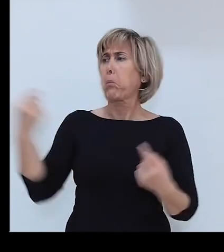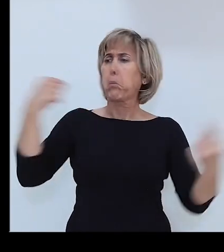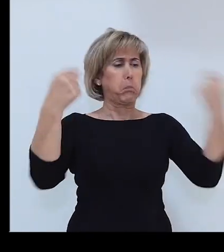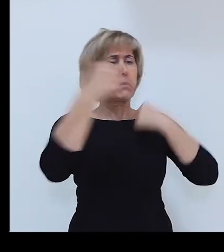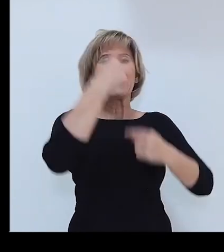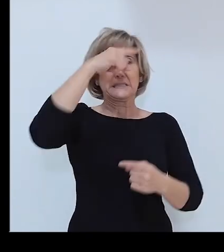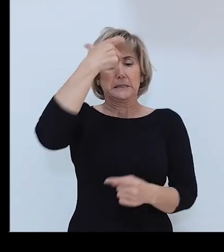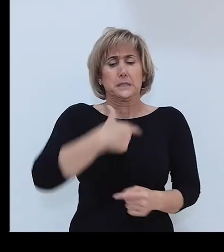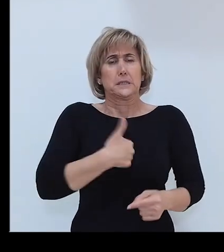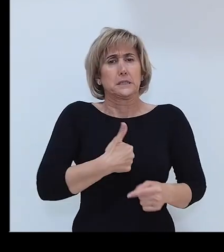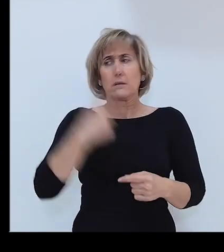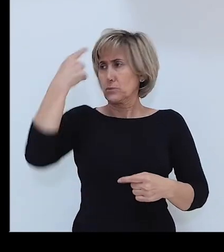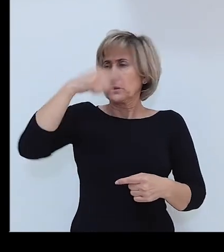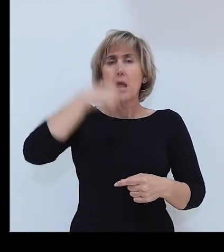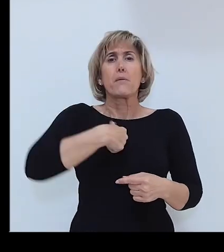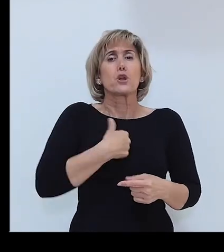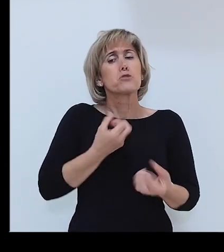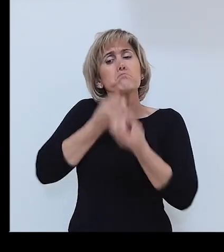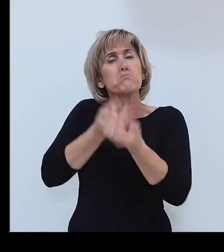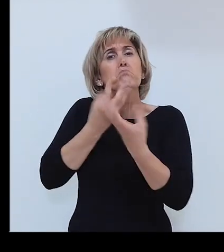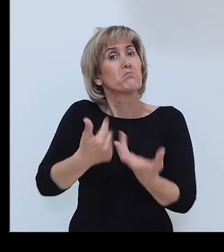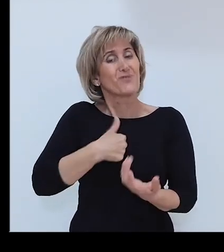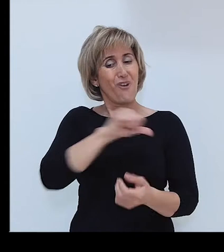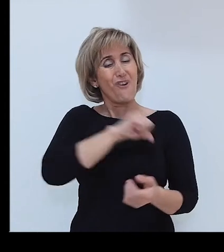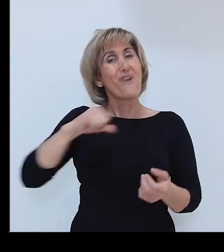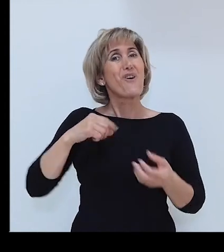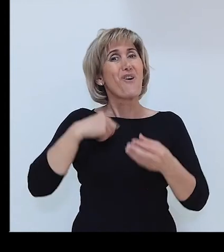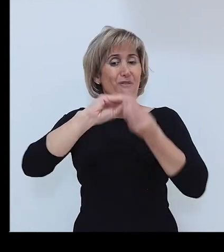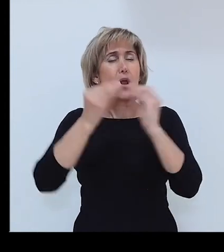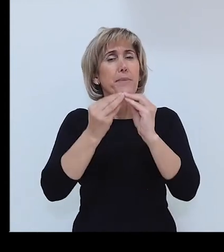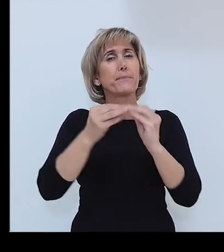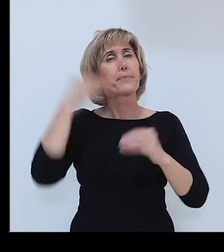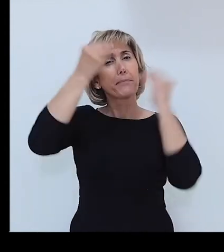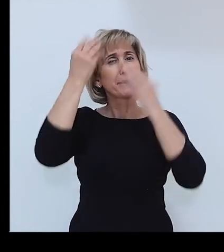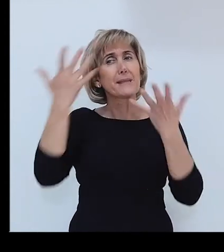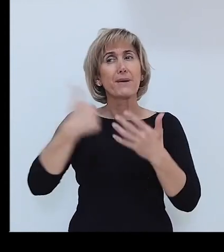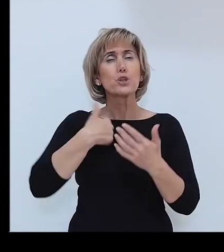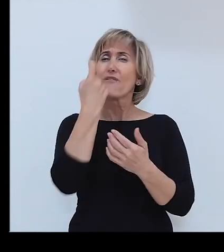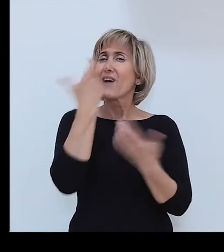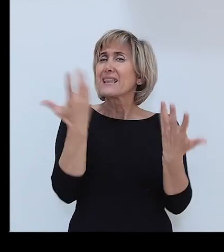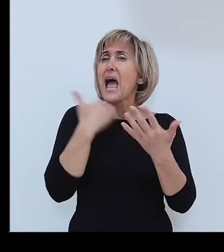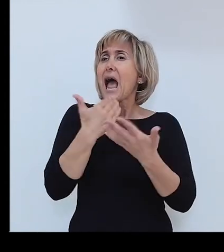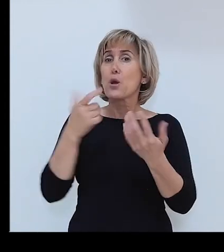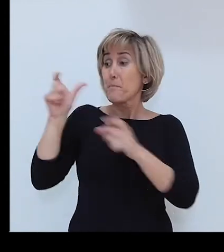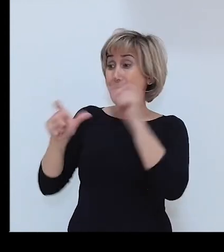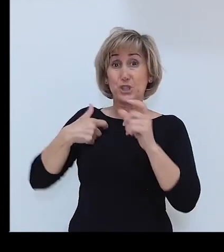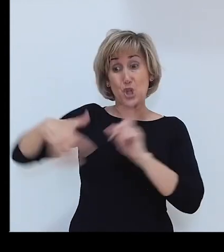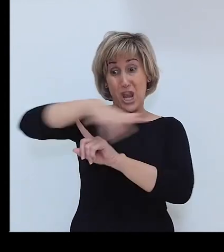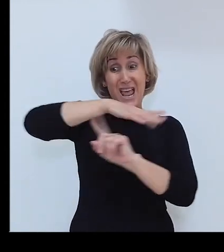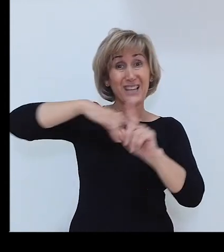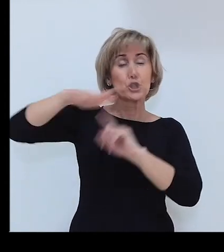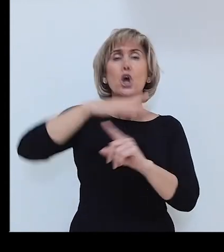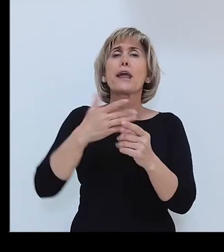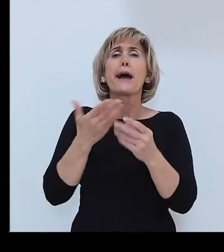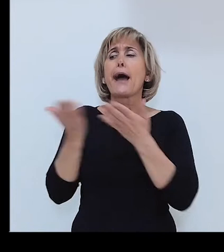no, no. Ella sí se señalaba. Ella efectivamente creía, como tú has expuesto, Teresa, que había que hacer algo por las personas